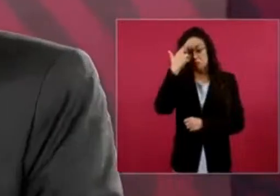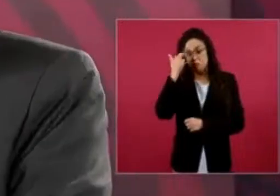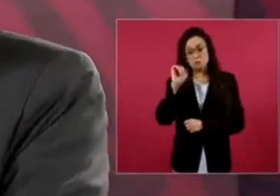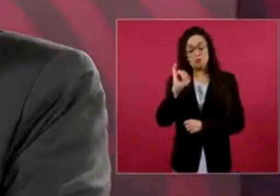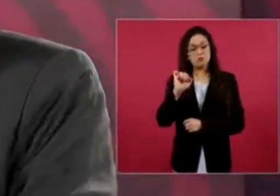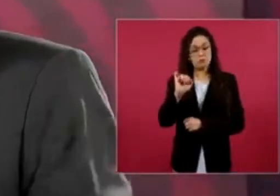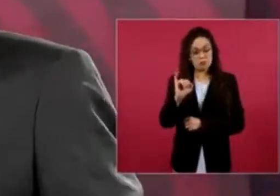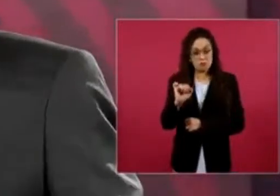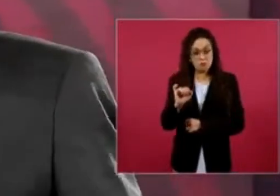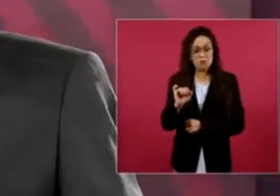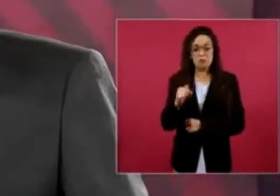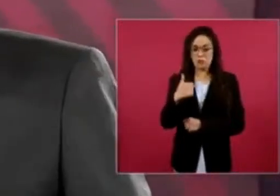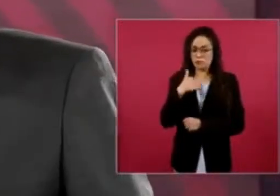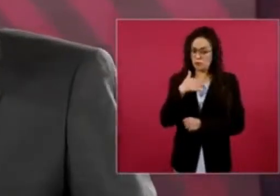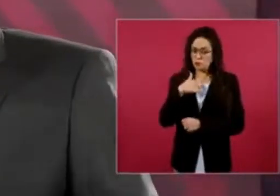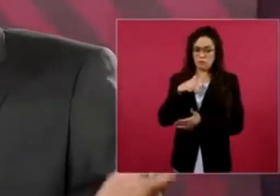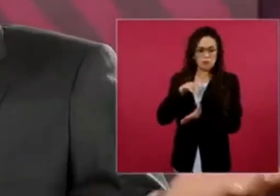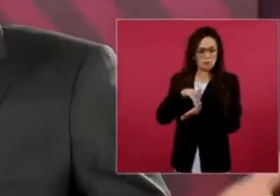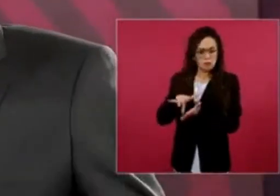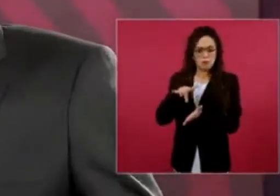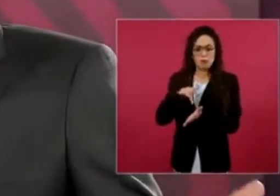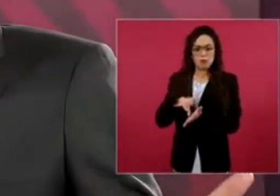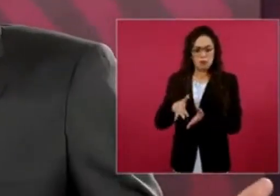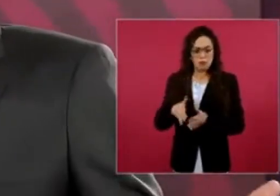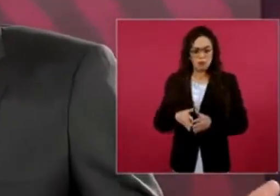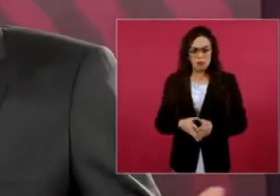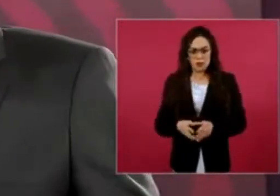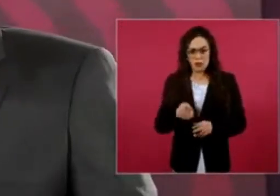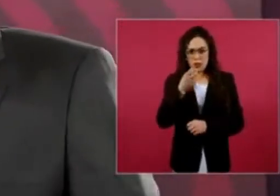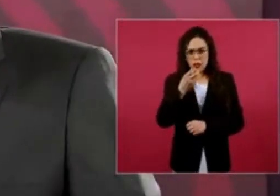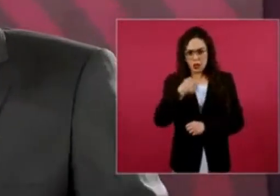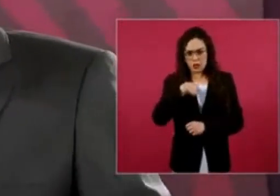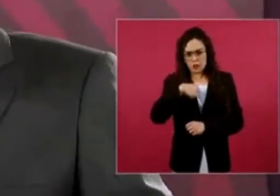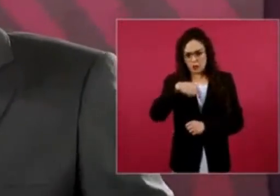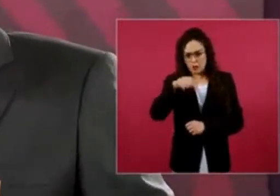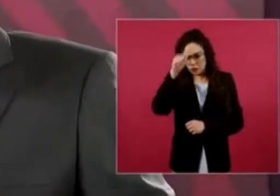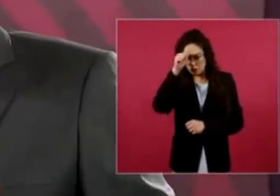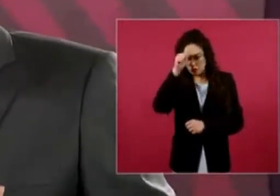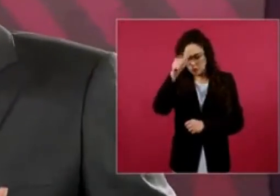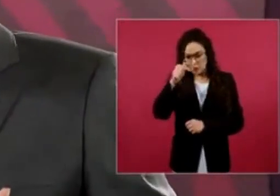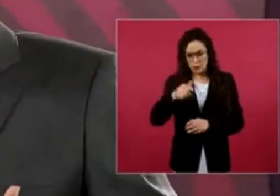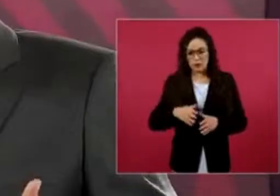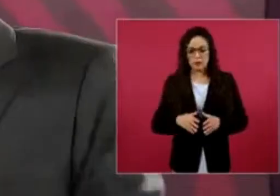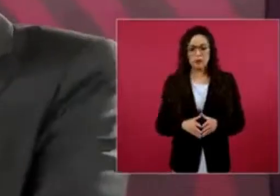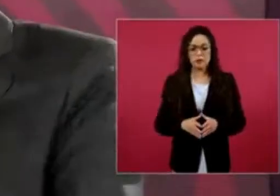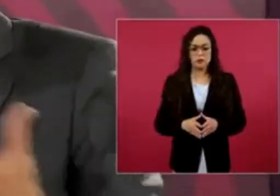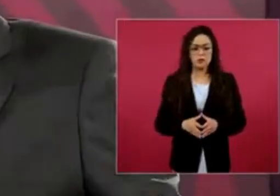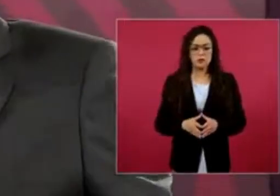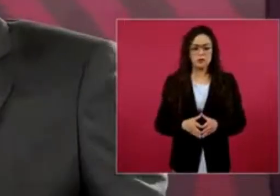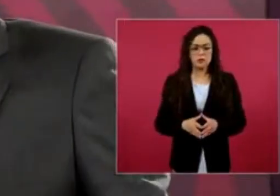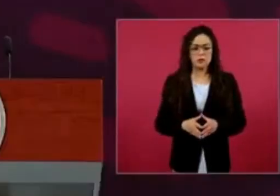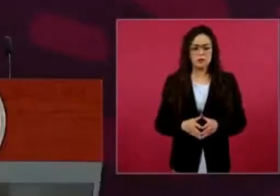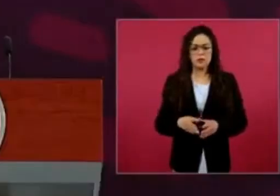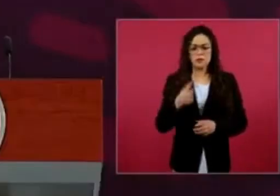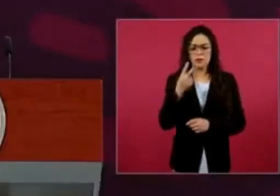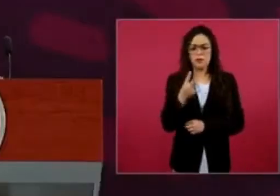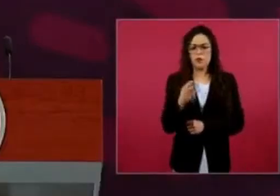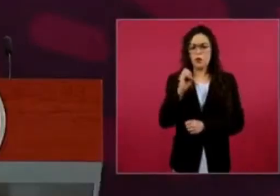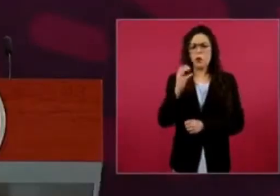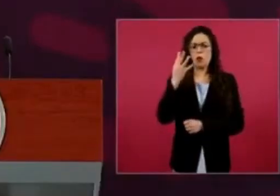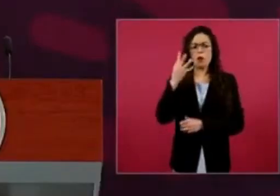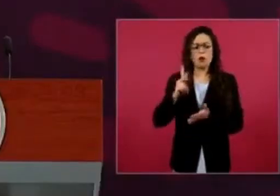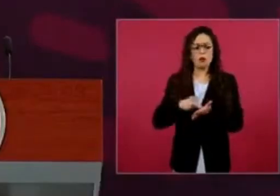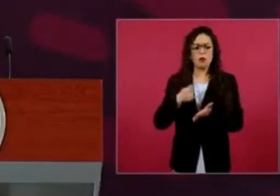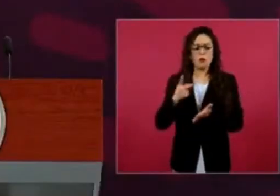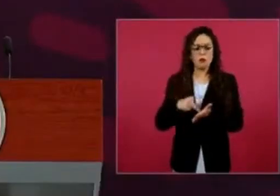contigo, ahí me enteré, dice, como en en 4 ocasiones, dice, 2